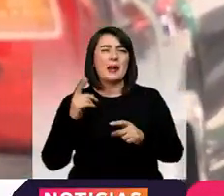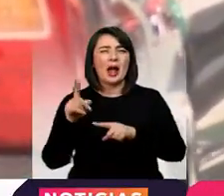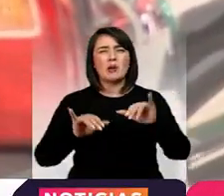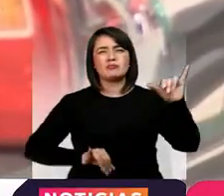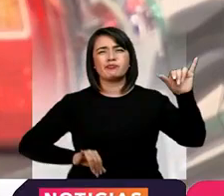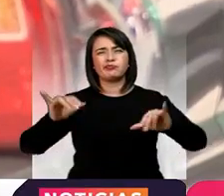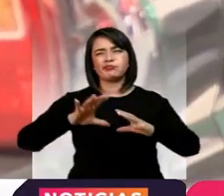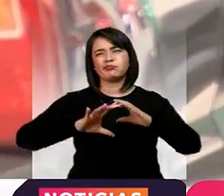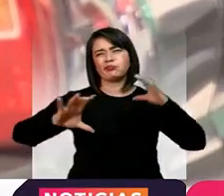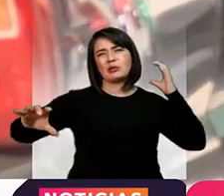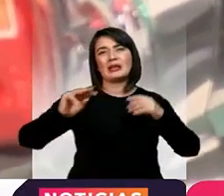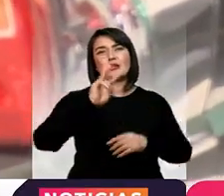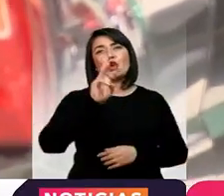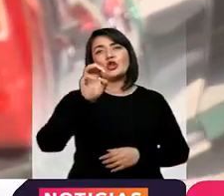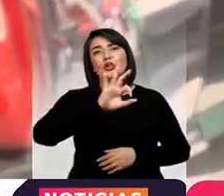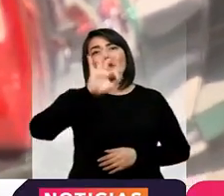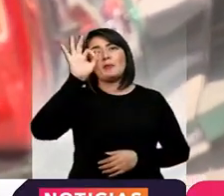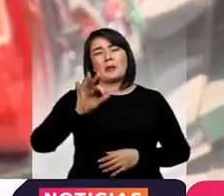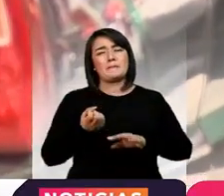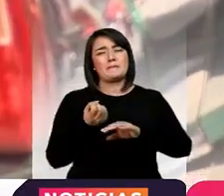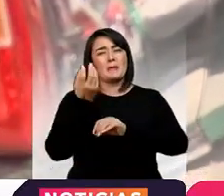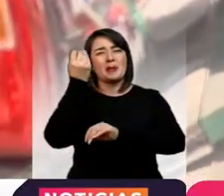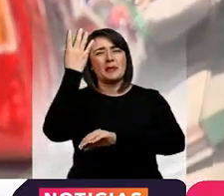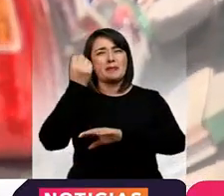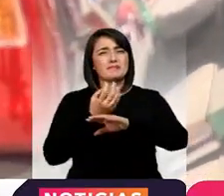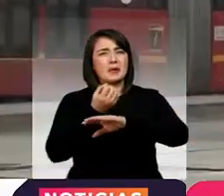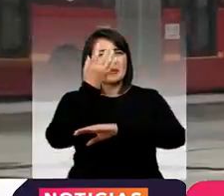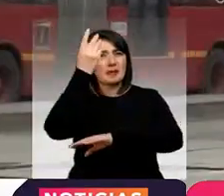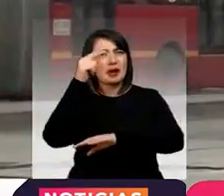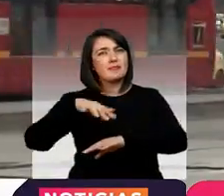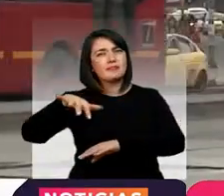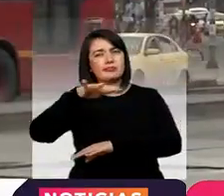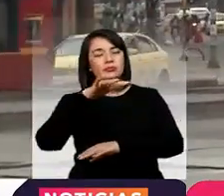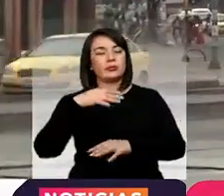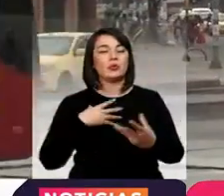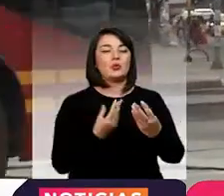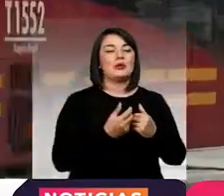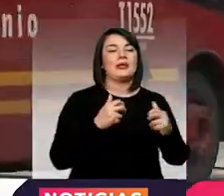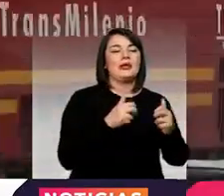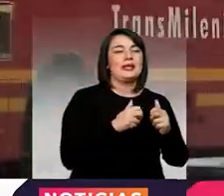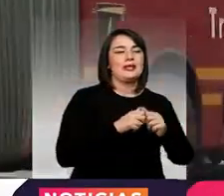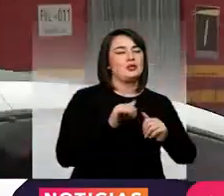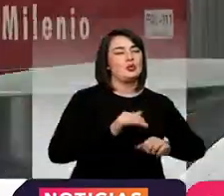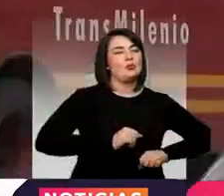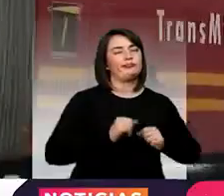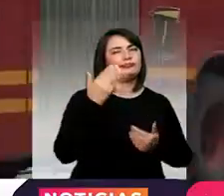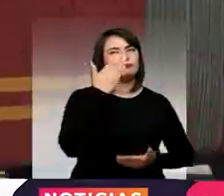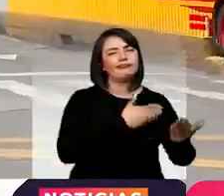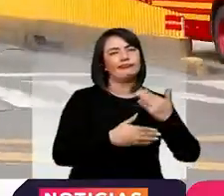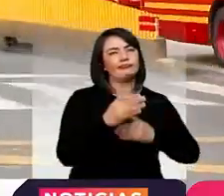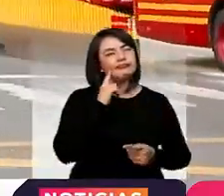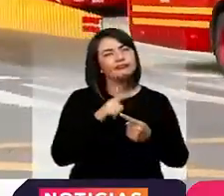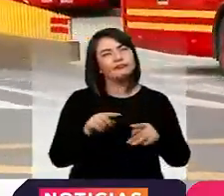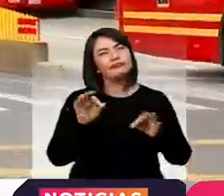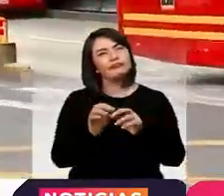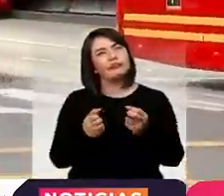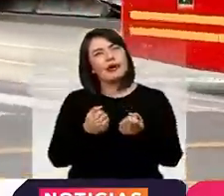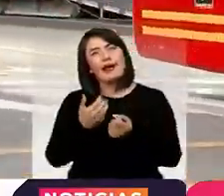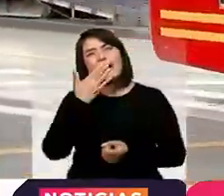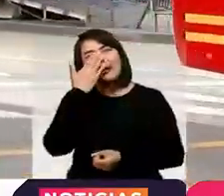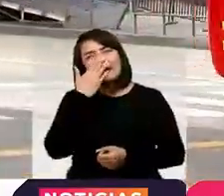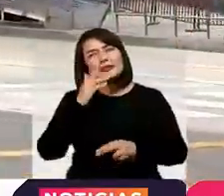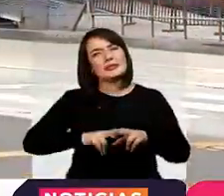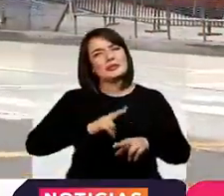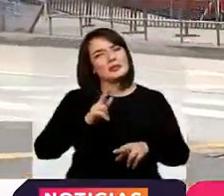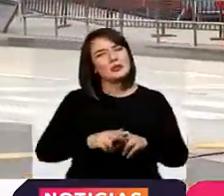al 38% de contaminación ambiental, el Grupo de Energía de Bogotá continuará apoyando el uso de gas natural vehicular en los sistemas